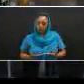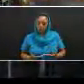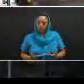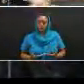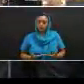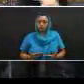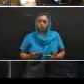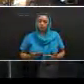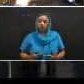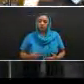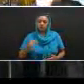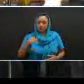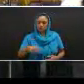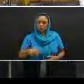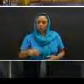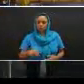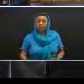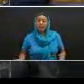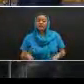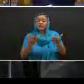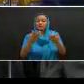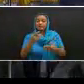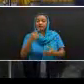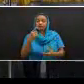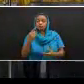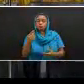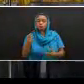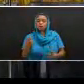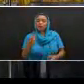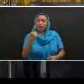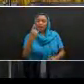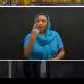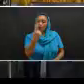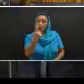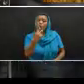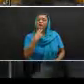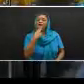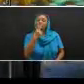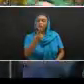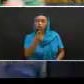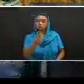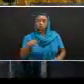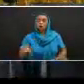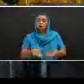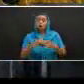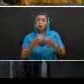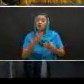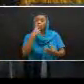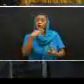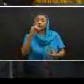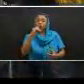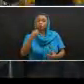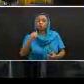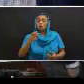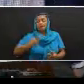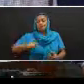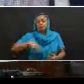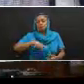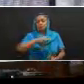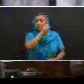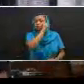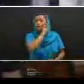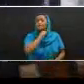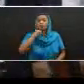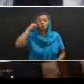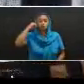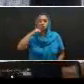levantando, Señor, unánimes, como hijos, Señor, te venimos pidiendo por nuestro apóstol, Señor, por nuestro hermano